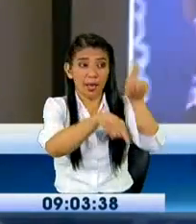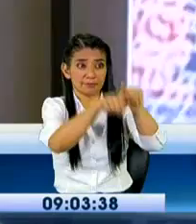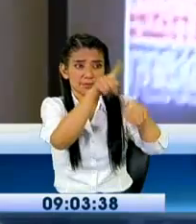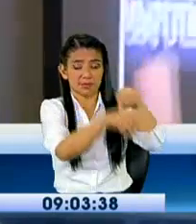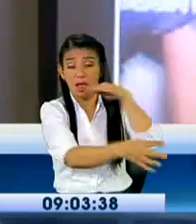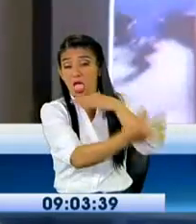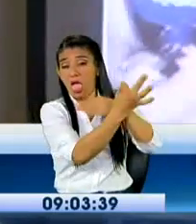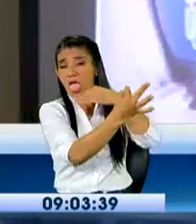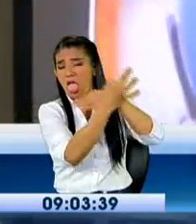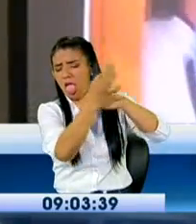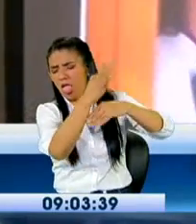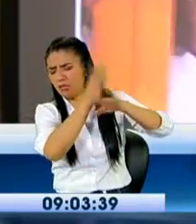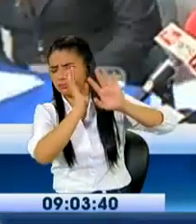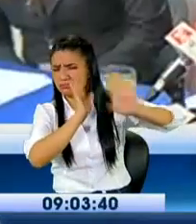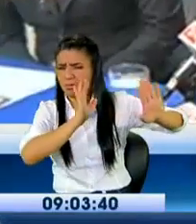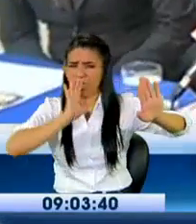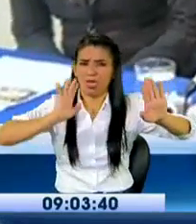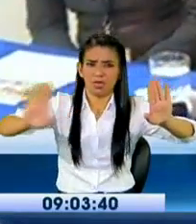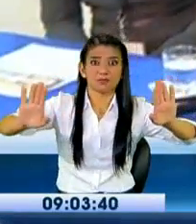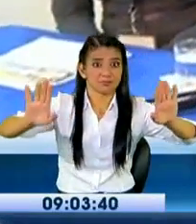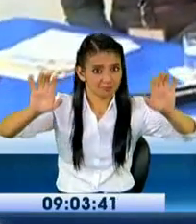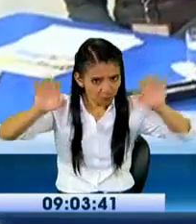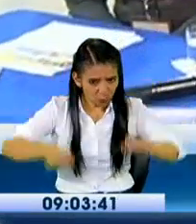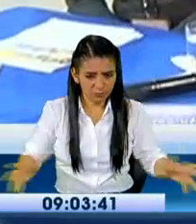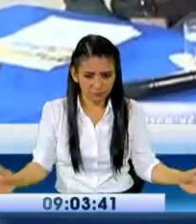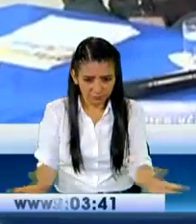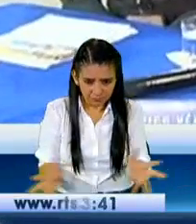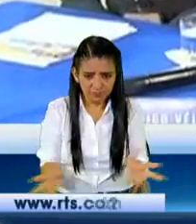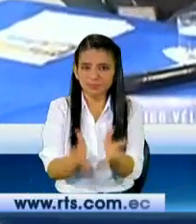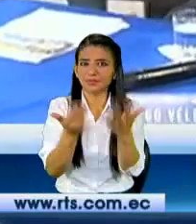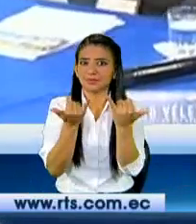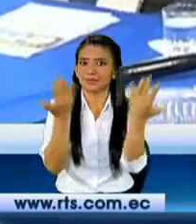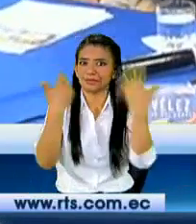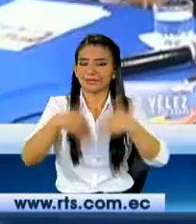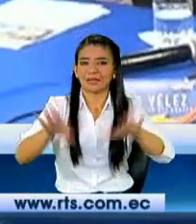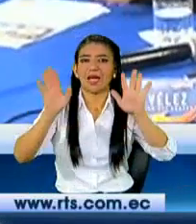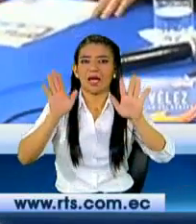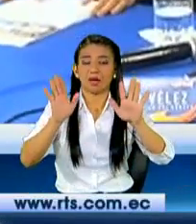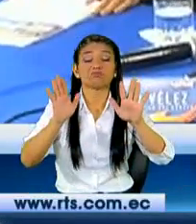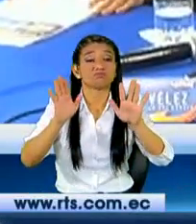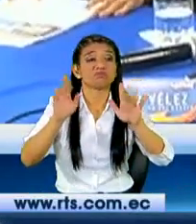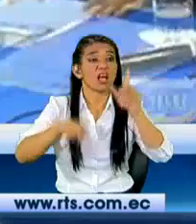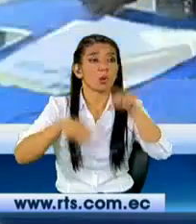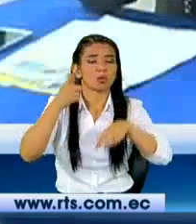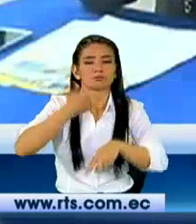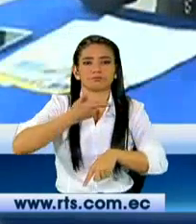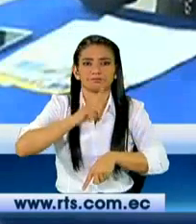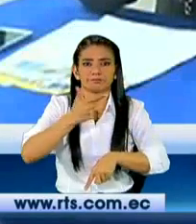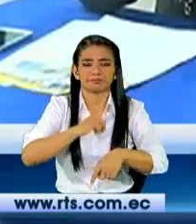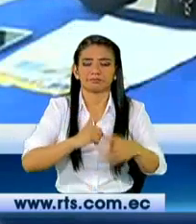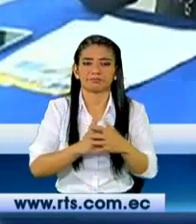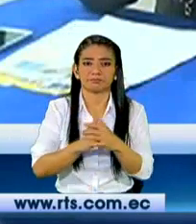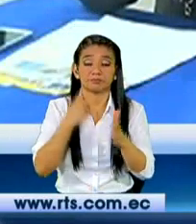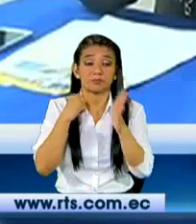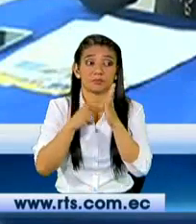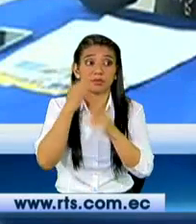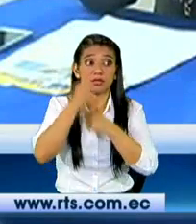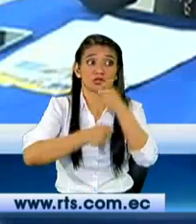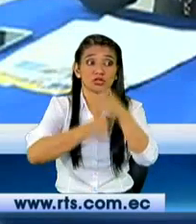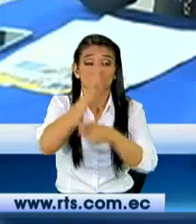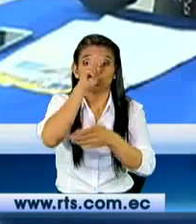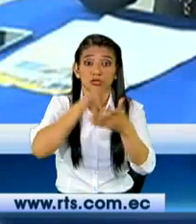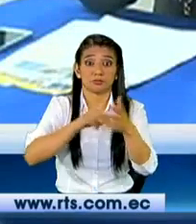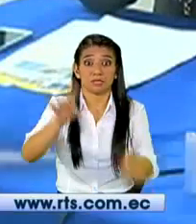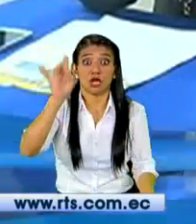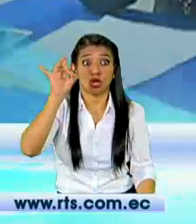ajenas a su núcleo familiar, inexorablemente se encuentran con el primer trago de licor. En el año 2008 teníamos